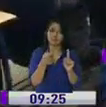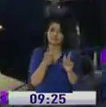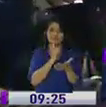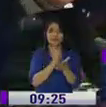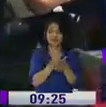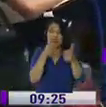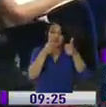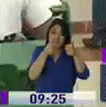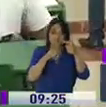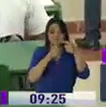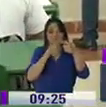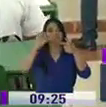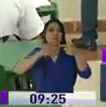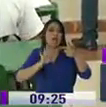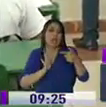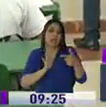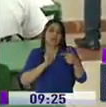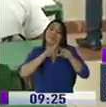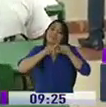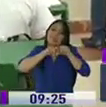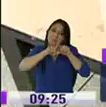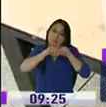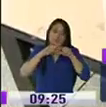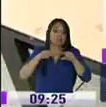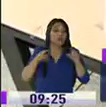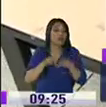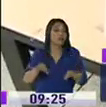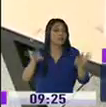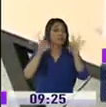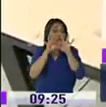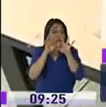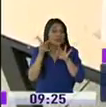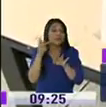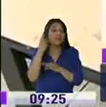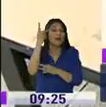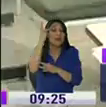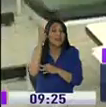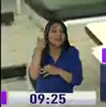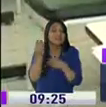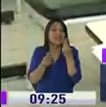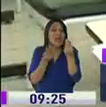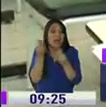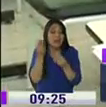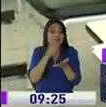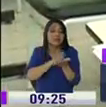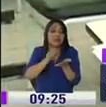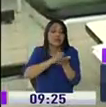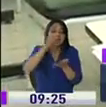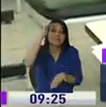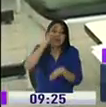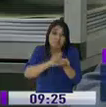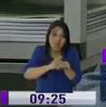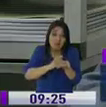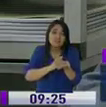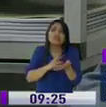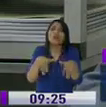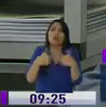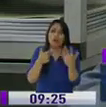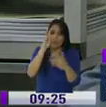filo y que lo importante es que los padres no malentiendan el sentido de disminuir las tareas.